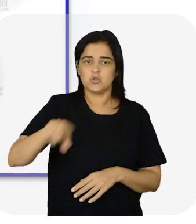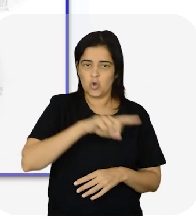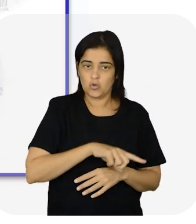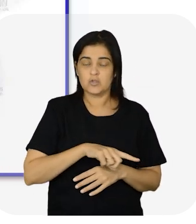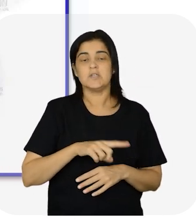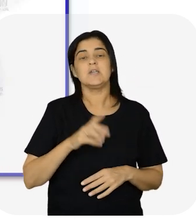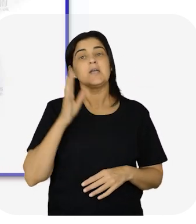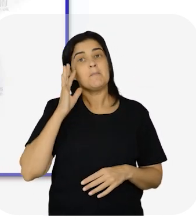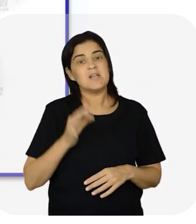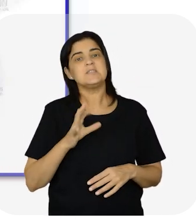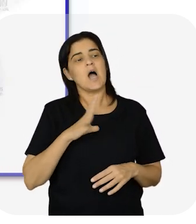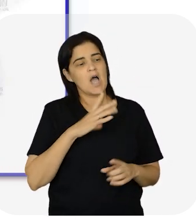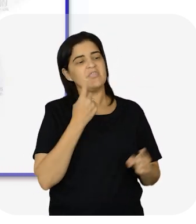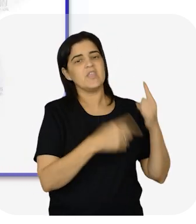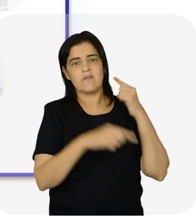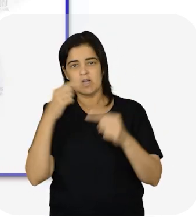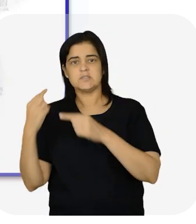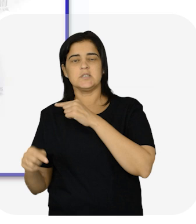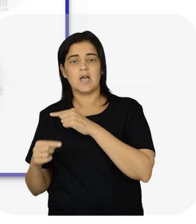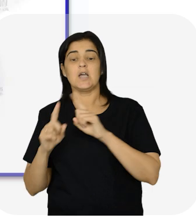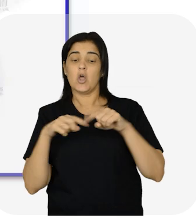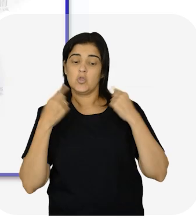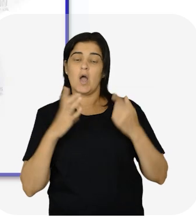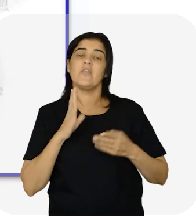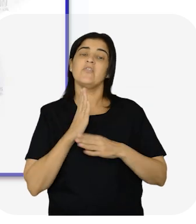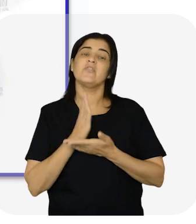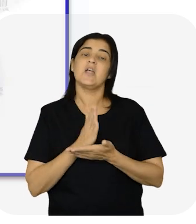que considera la diversidad, que todos tienen derecho a acceder a la educación.